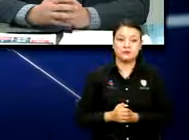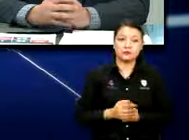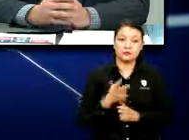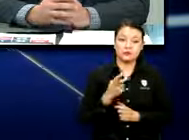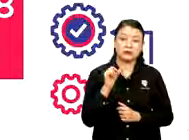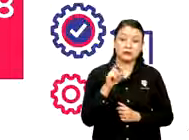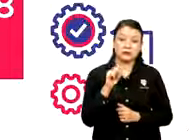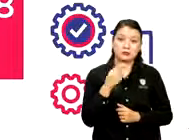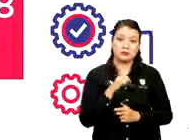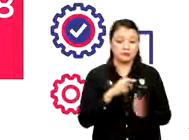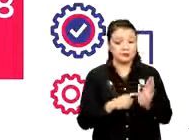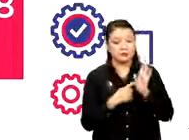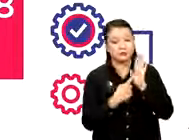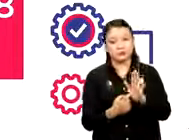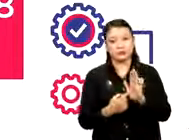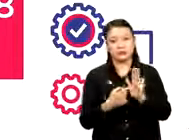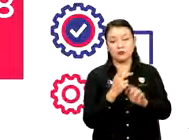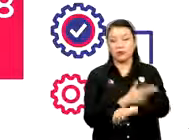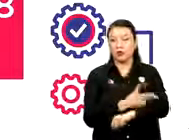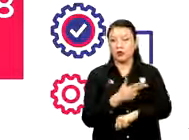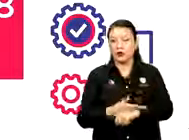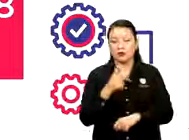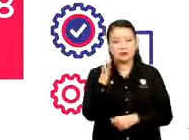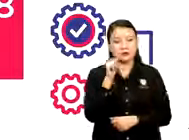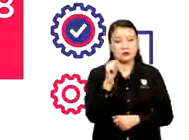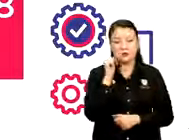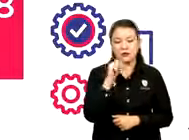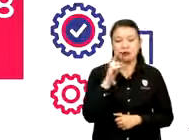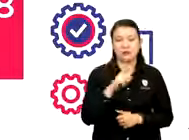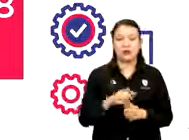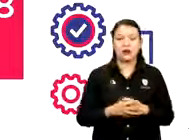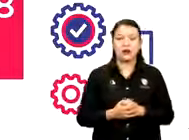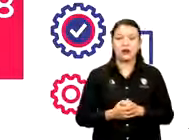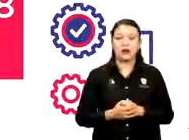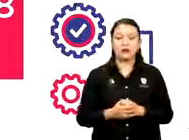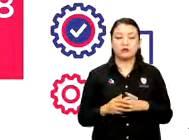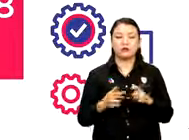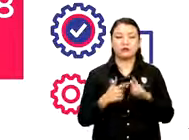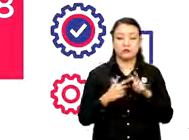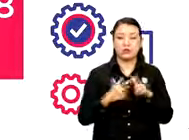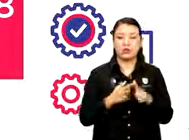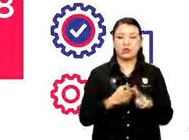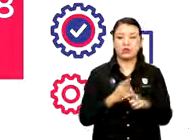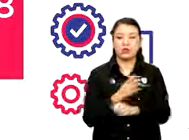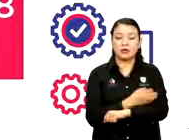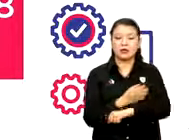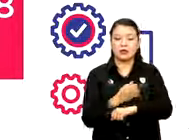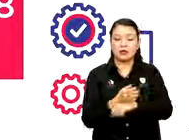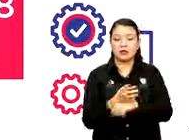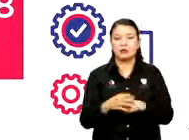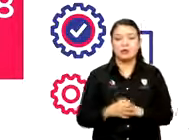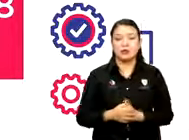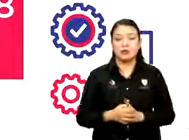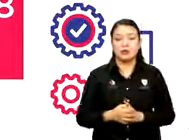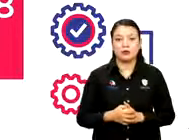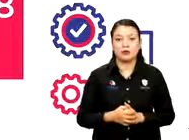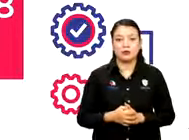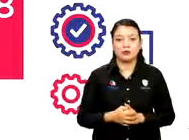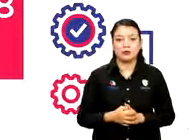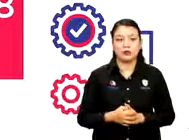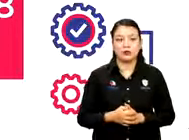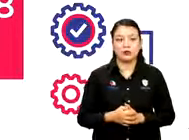ejercicio precisamente de continuar con esta lucha contra la impunidad es que se ha tomado la